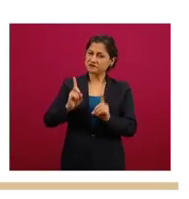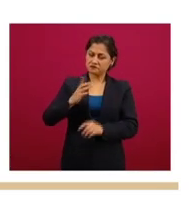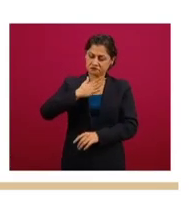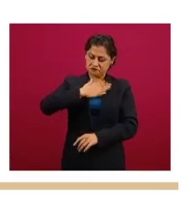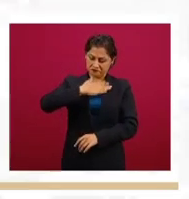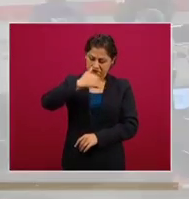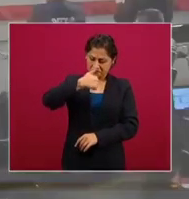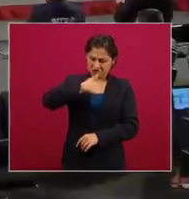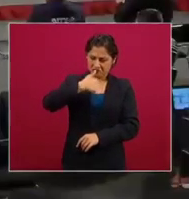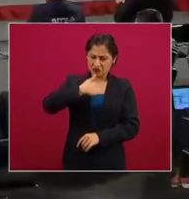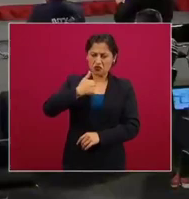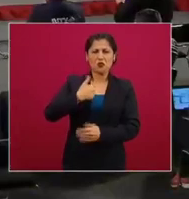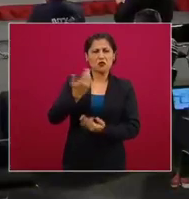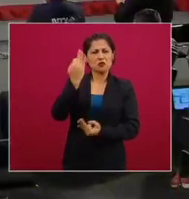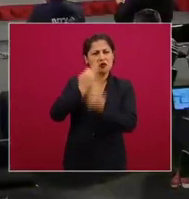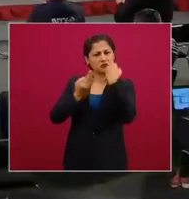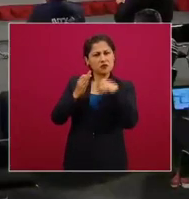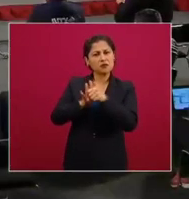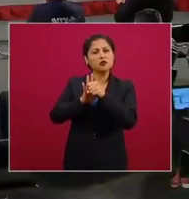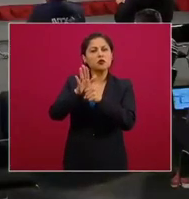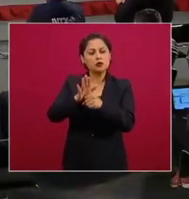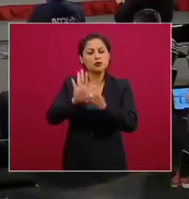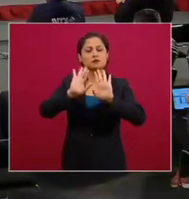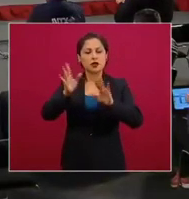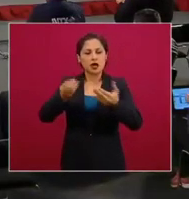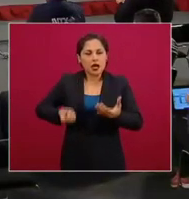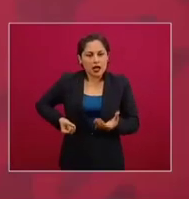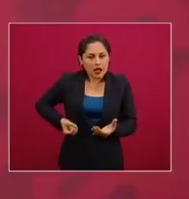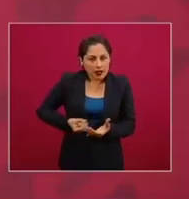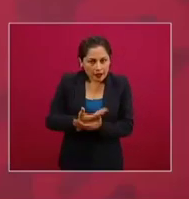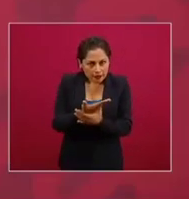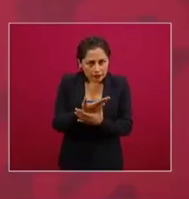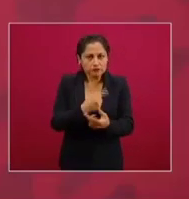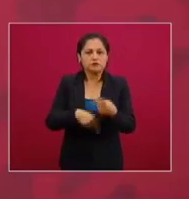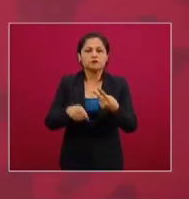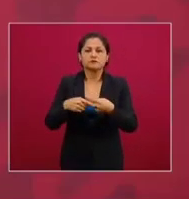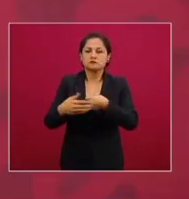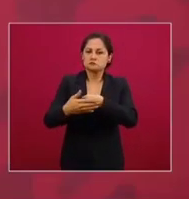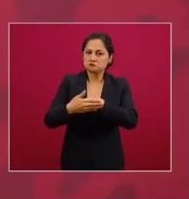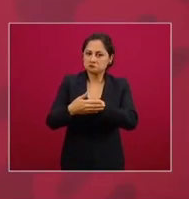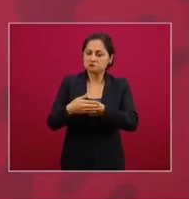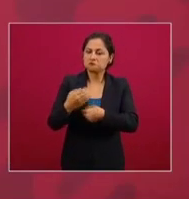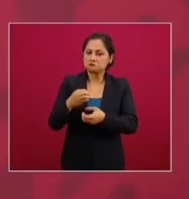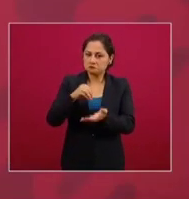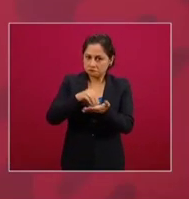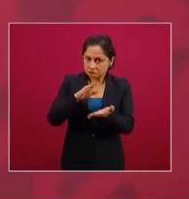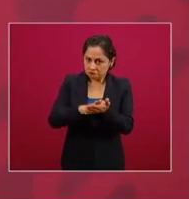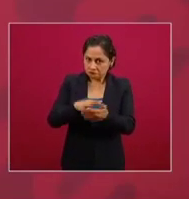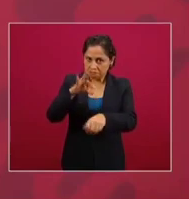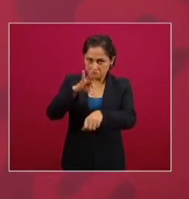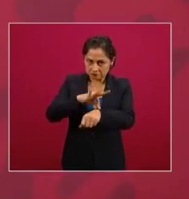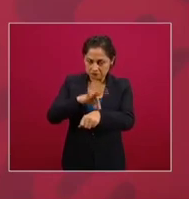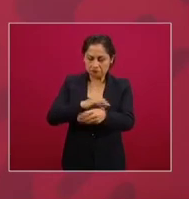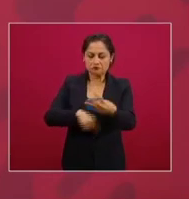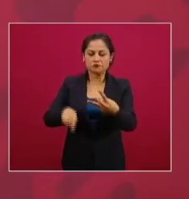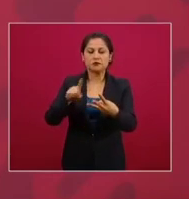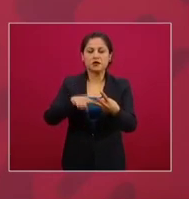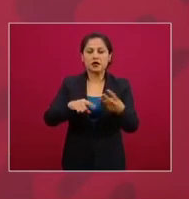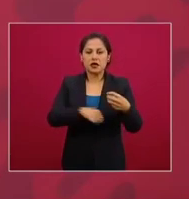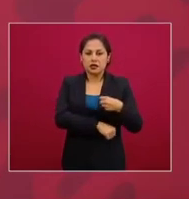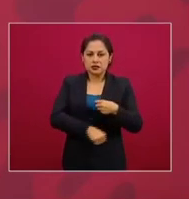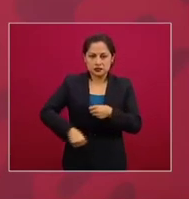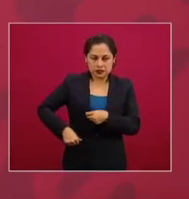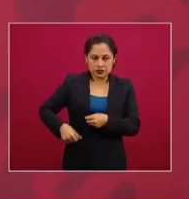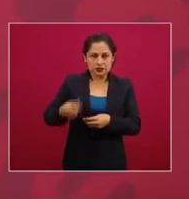se van a atender? Parto, embarazo y puerperio, cesáreas, enfermedades del apéndice,